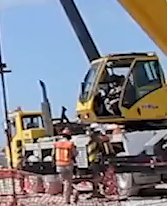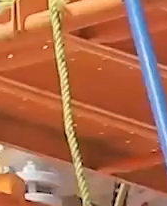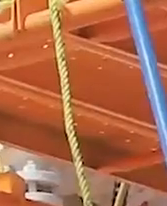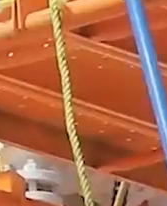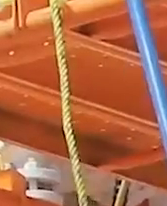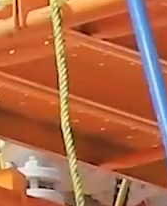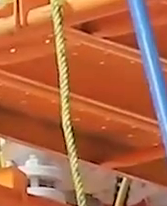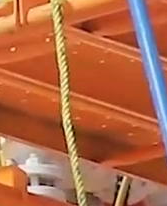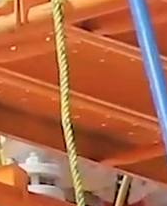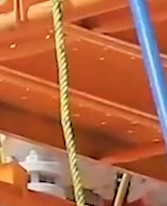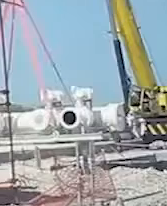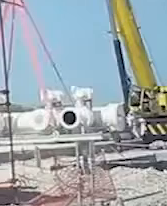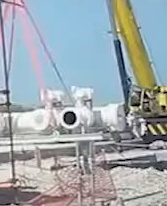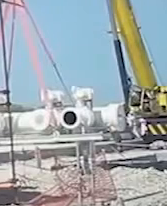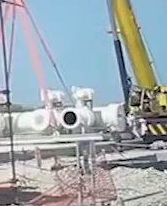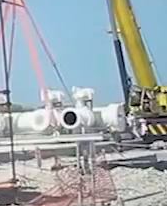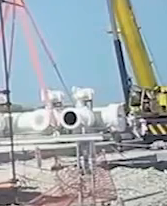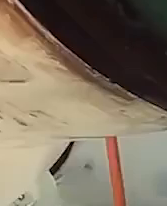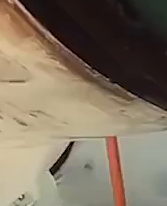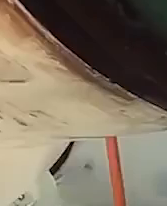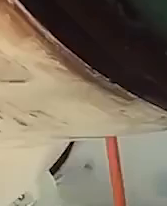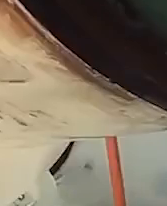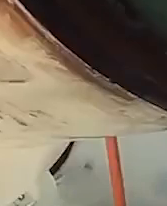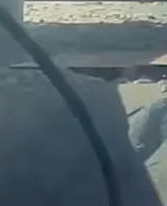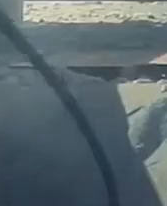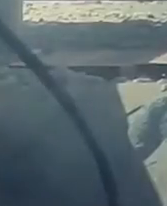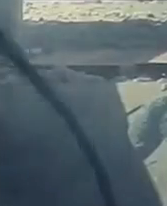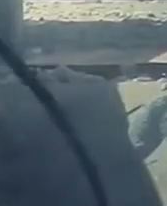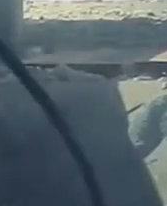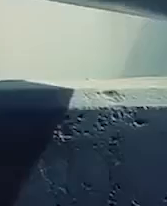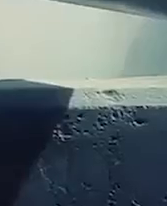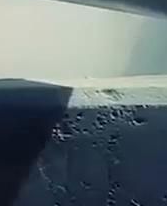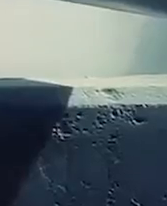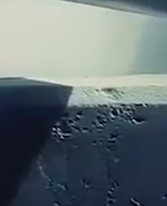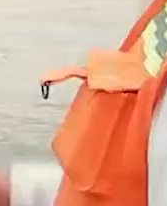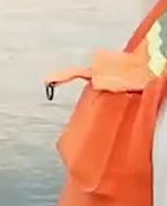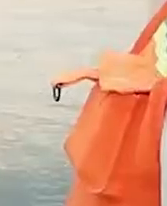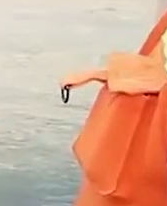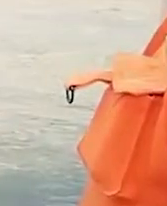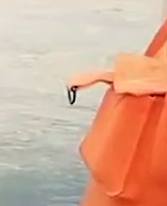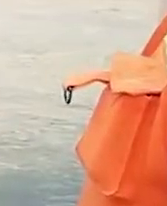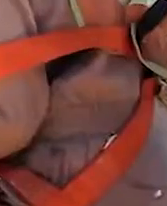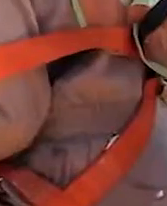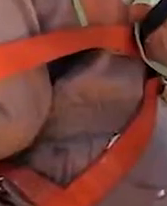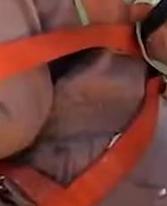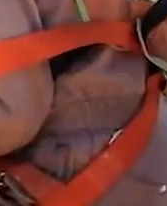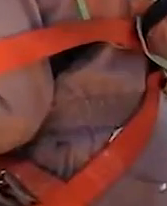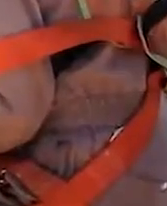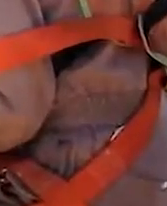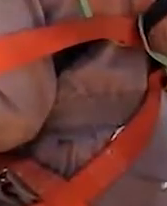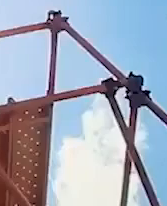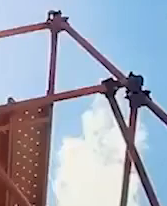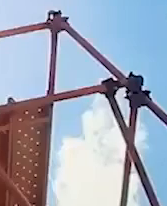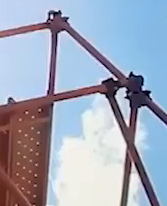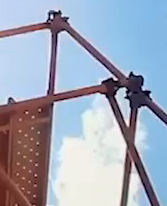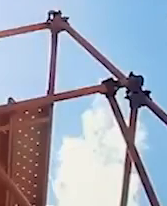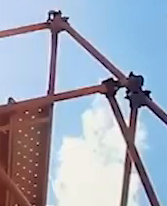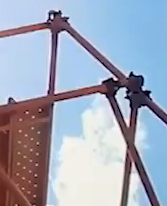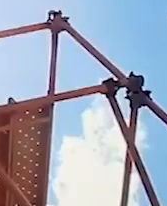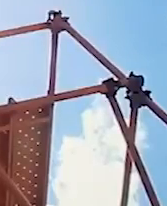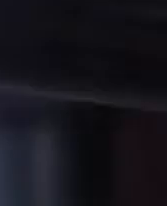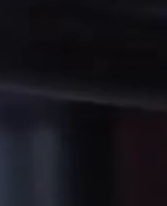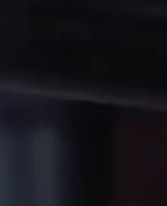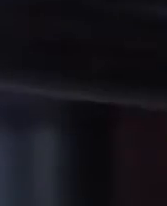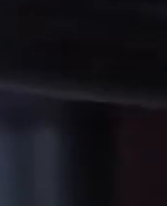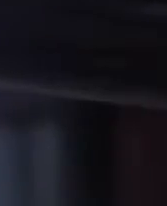explicó los detalles de lo que llamó una especie de tregua con empresarios confirmó que se instalará una mesa de negociación con las empresas constructoras